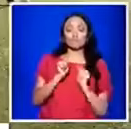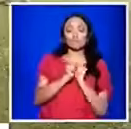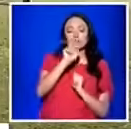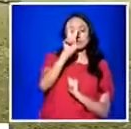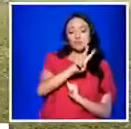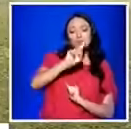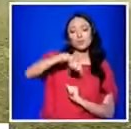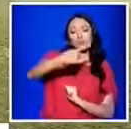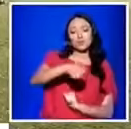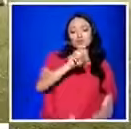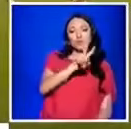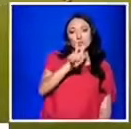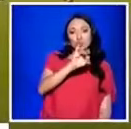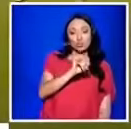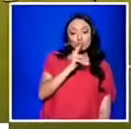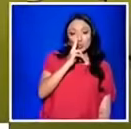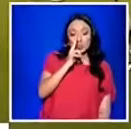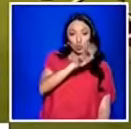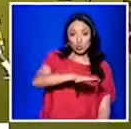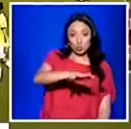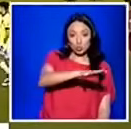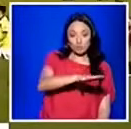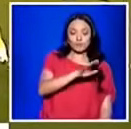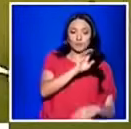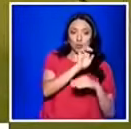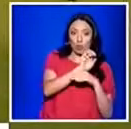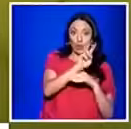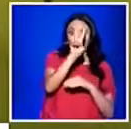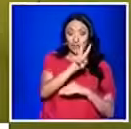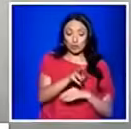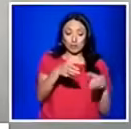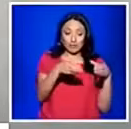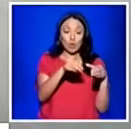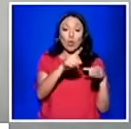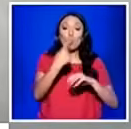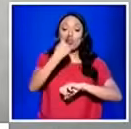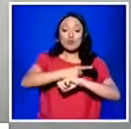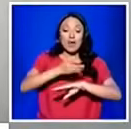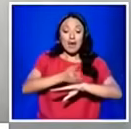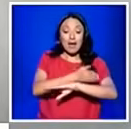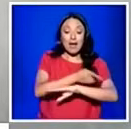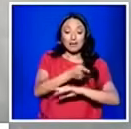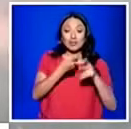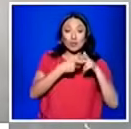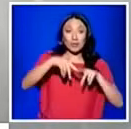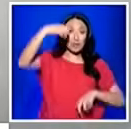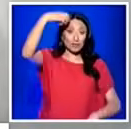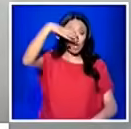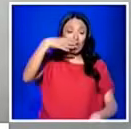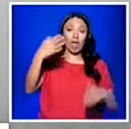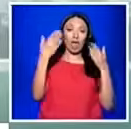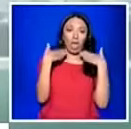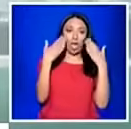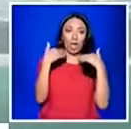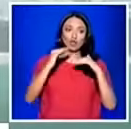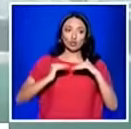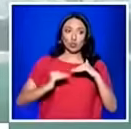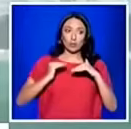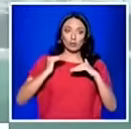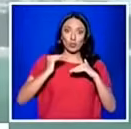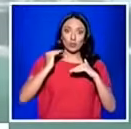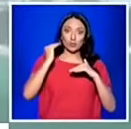próximo 22 de junio en Santa Clara, California. Justamente un día antes inicia el verano y las temperaturas comenzarán a